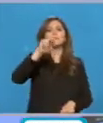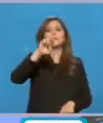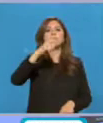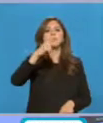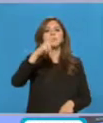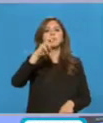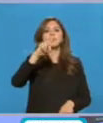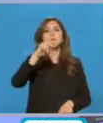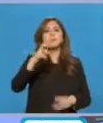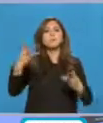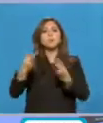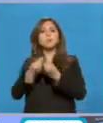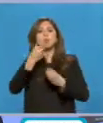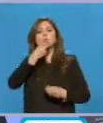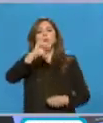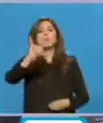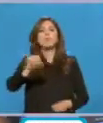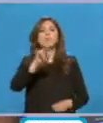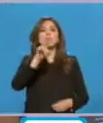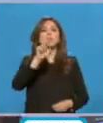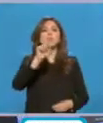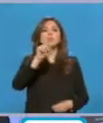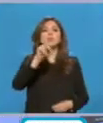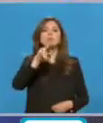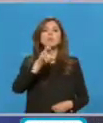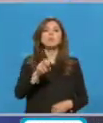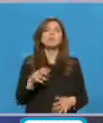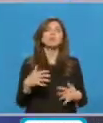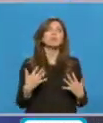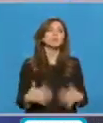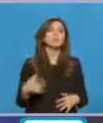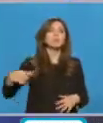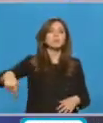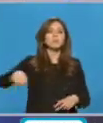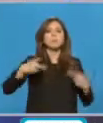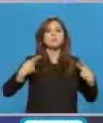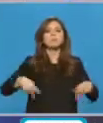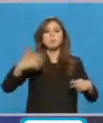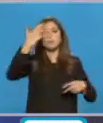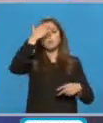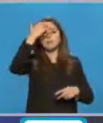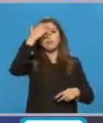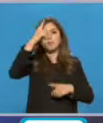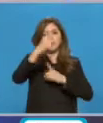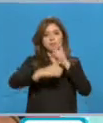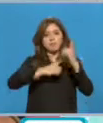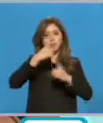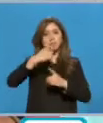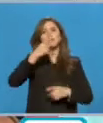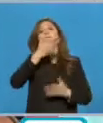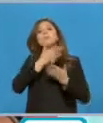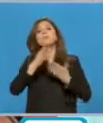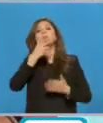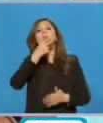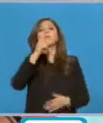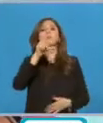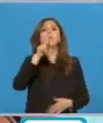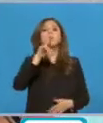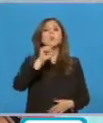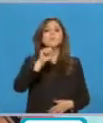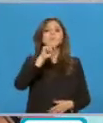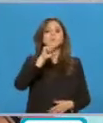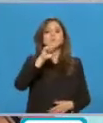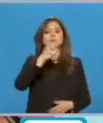con Justino Compeán, personaje muy conocido del claro. deporte en nuestro país, y con Luis de Llano Macedo, productor